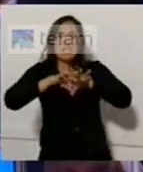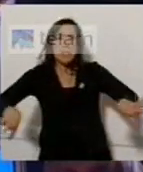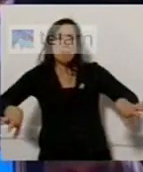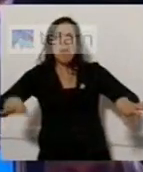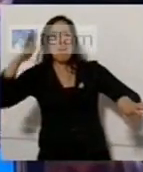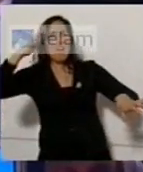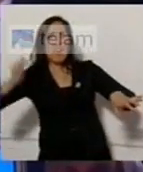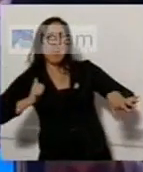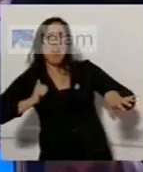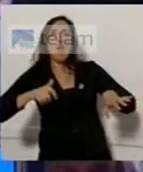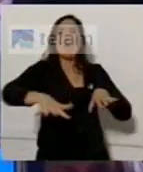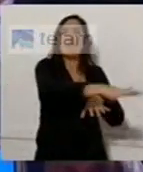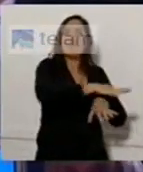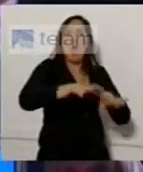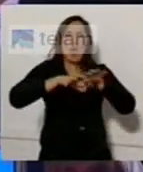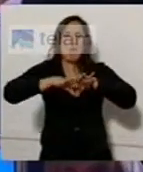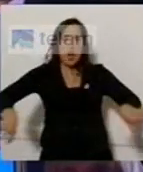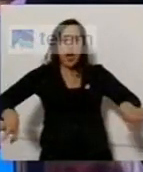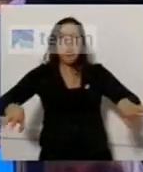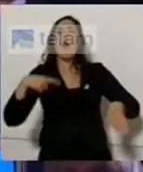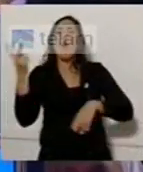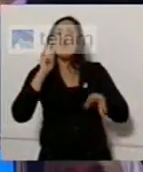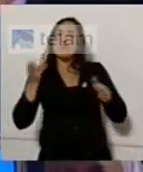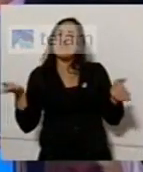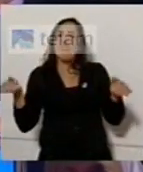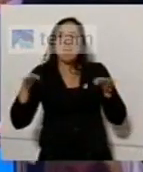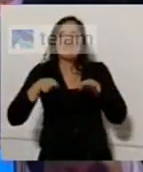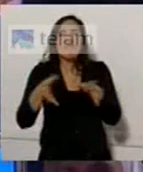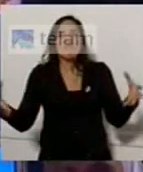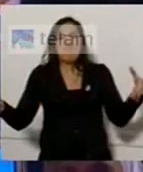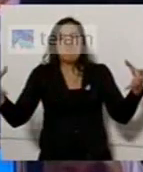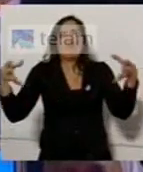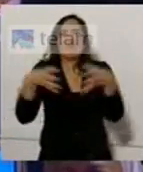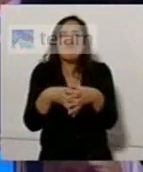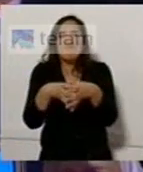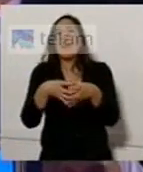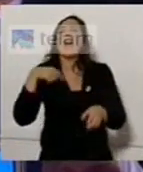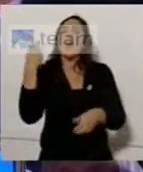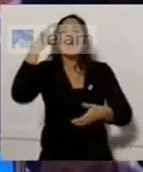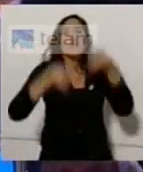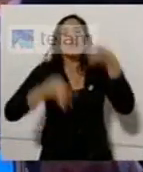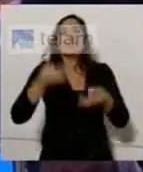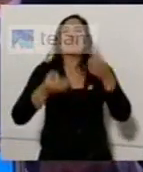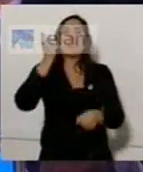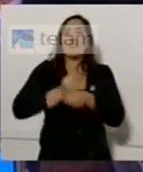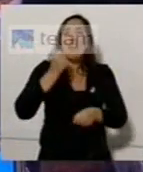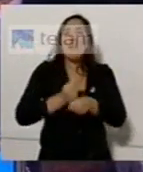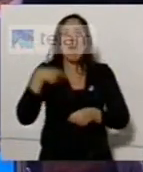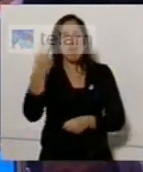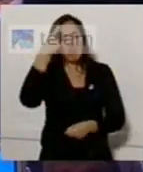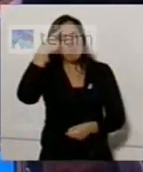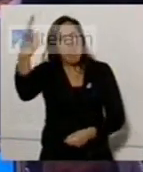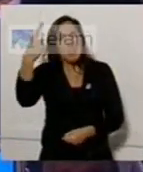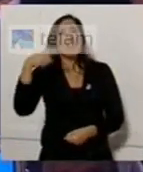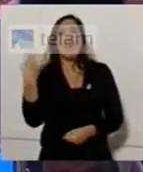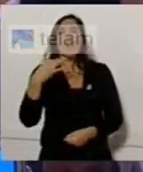que cerrar ese río con memoria, con verdad, con justicia, con trabajo y con convicciones de